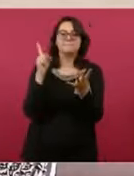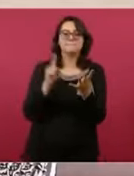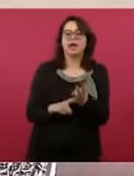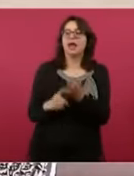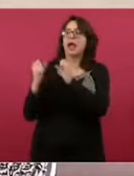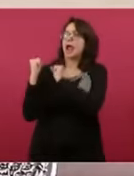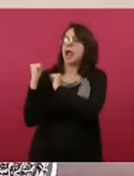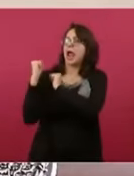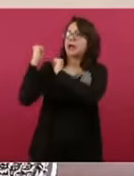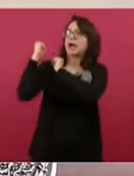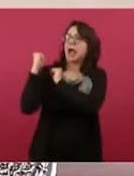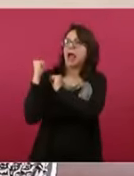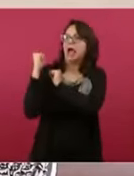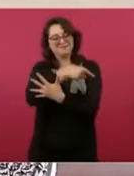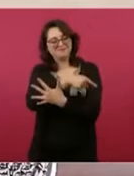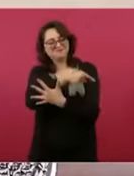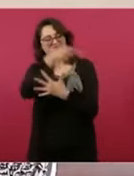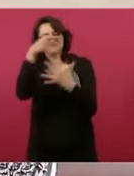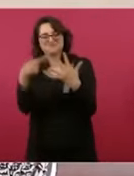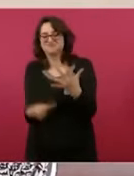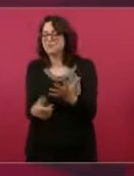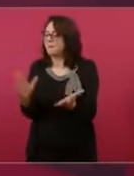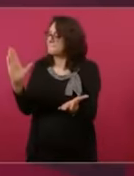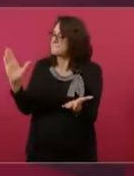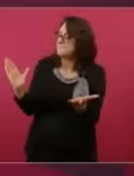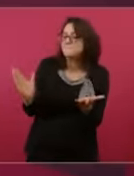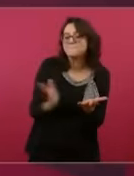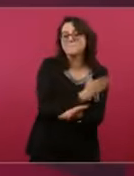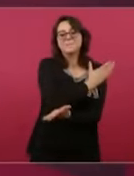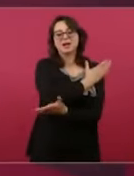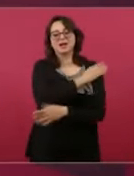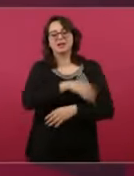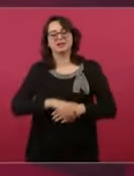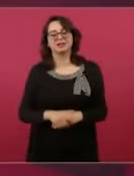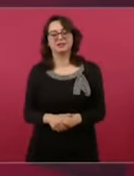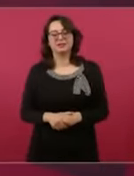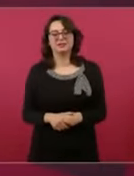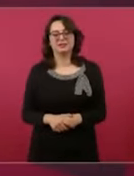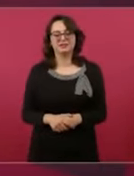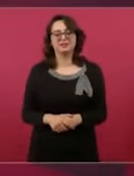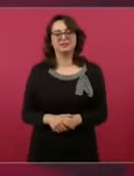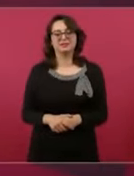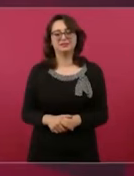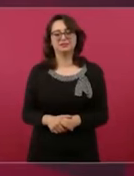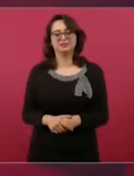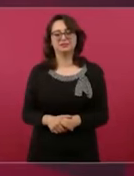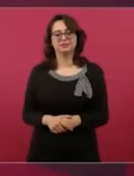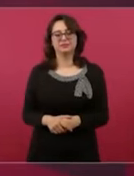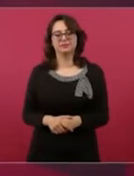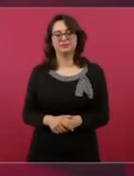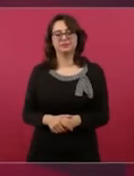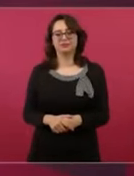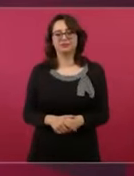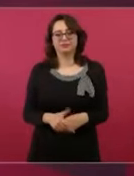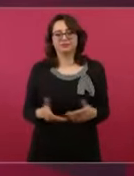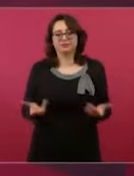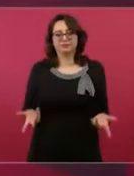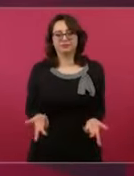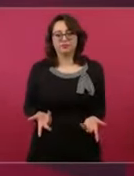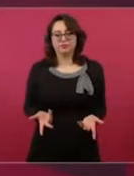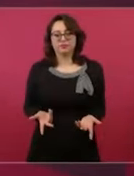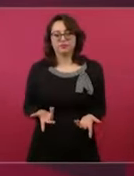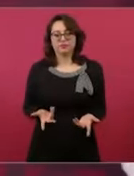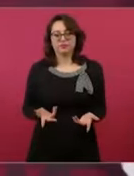la manipulación en los medios, la publicidad. ¿Cómo sacan